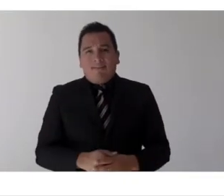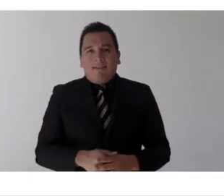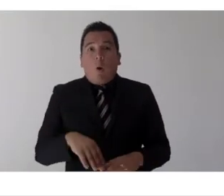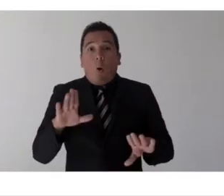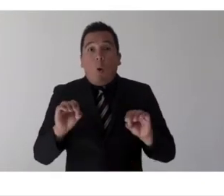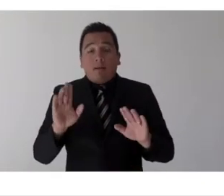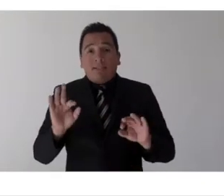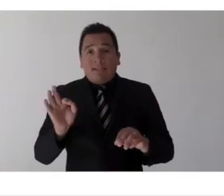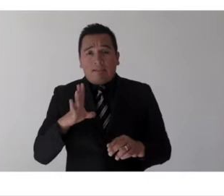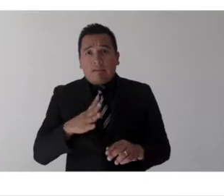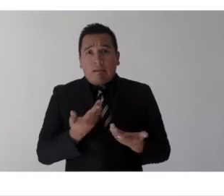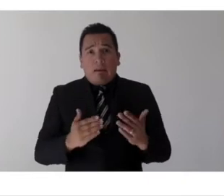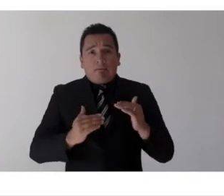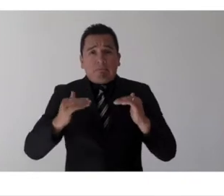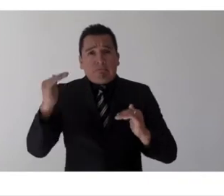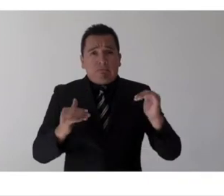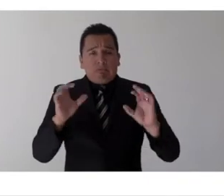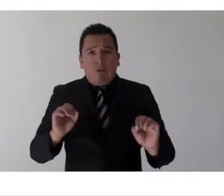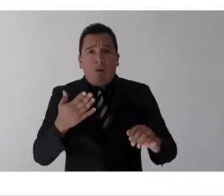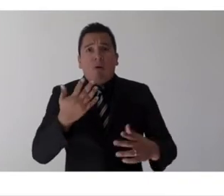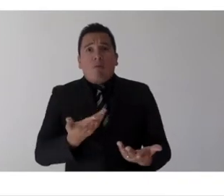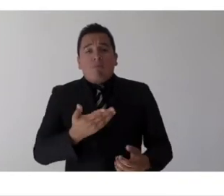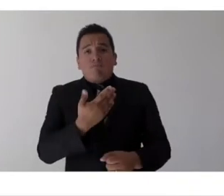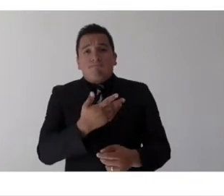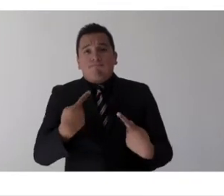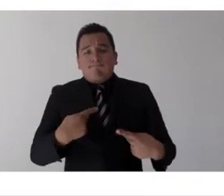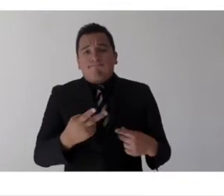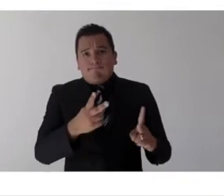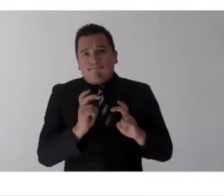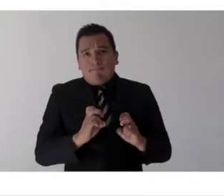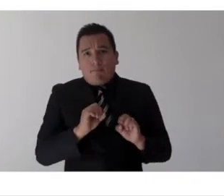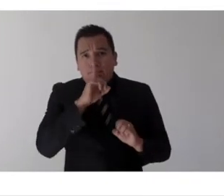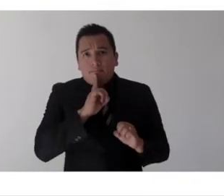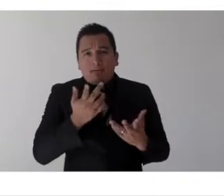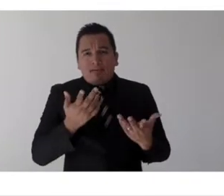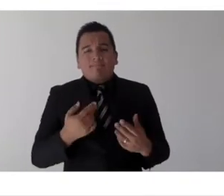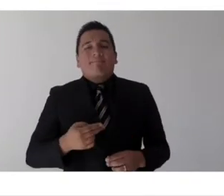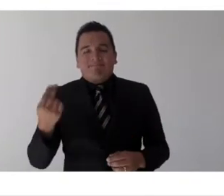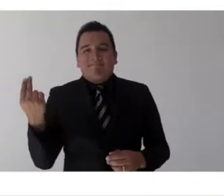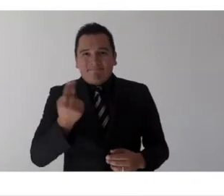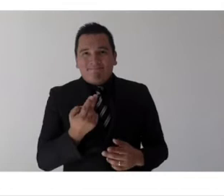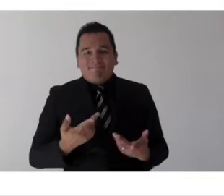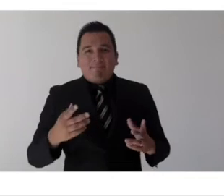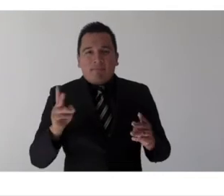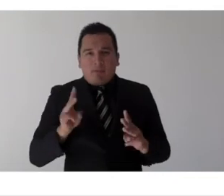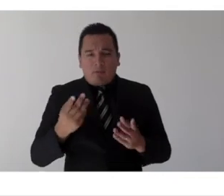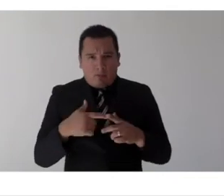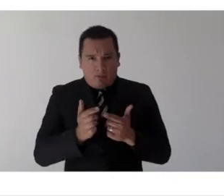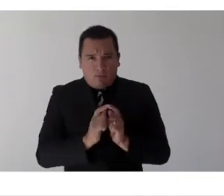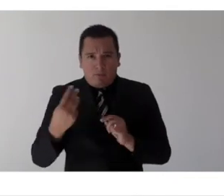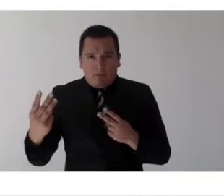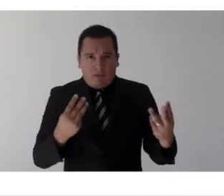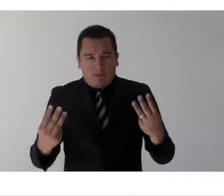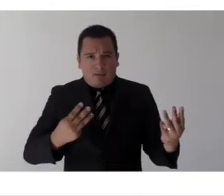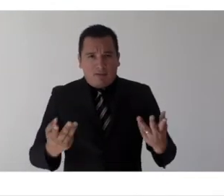tenemos 67 proyectos funcionando en distintas partes del país. Sí. Hay un equipo en la organización de formación y seguimiento que los acompaña